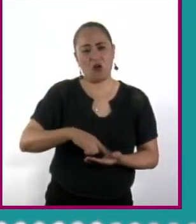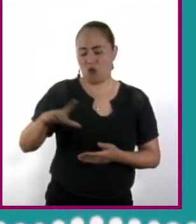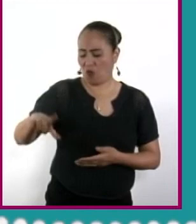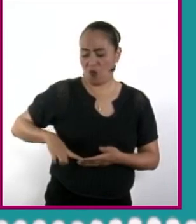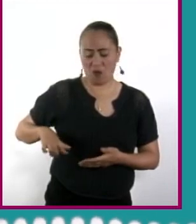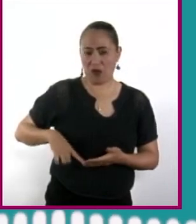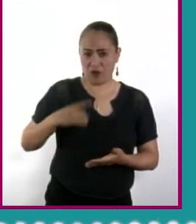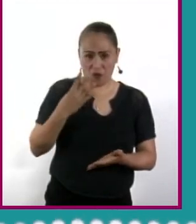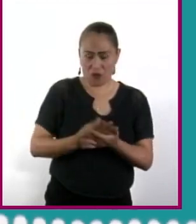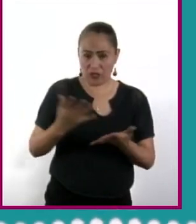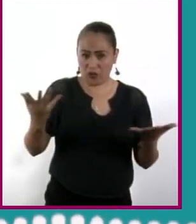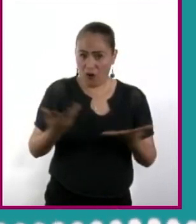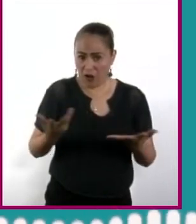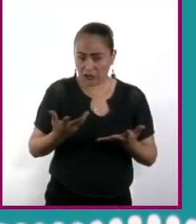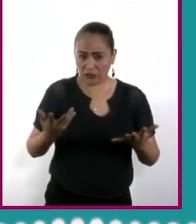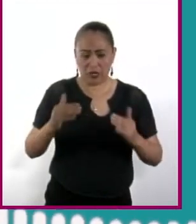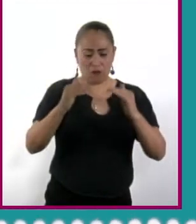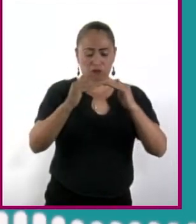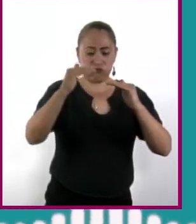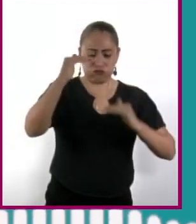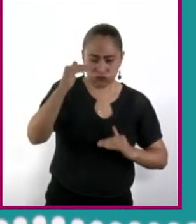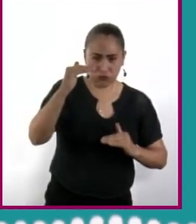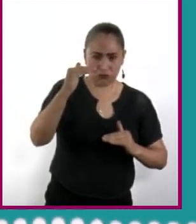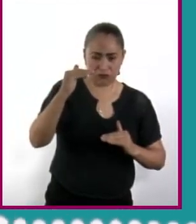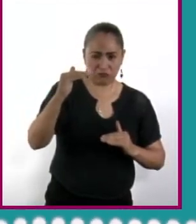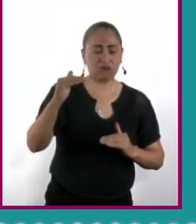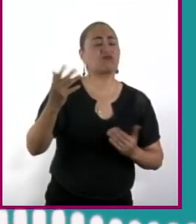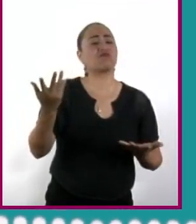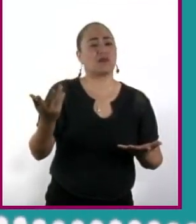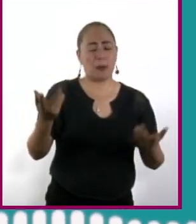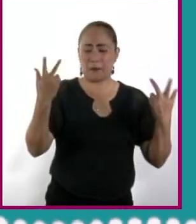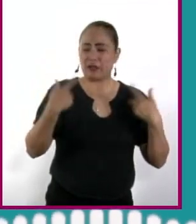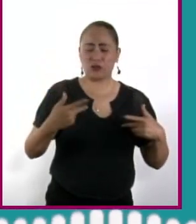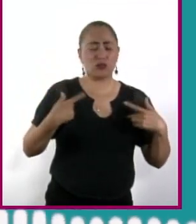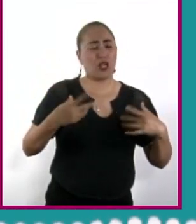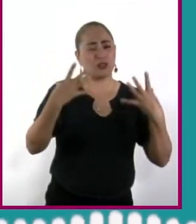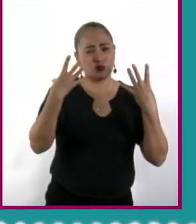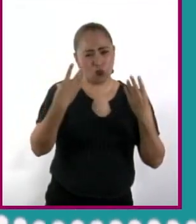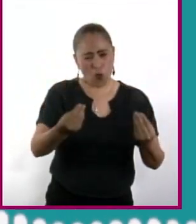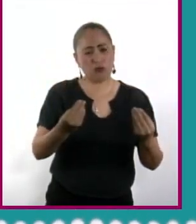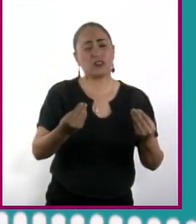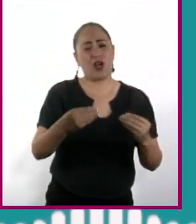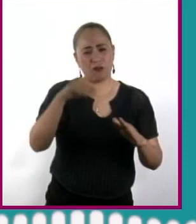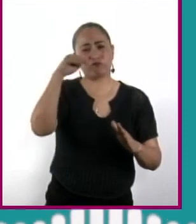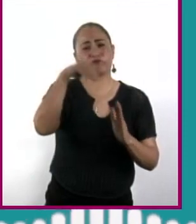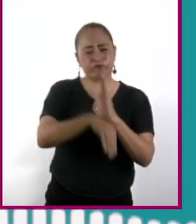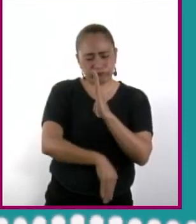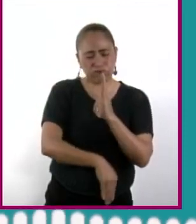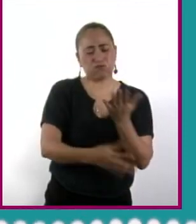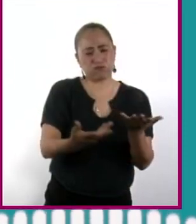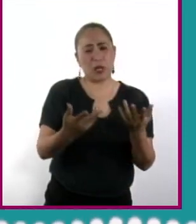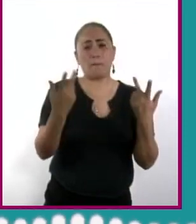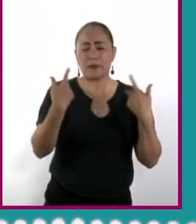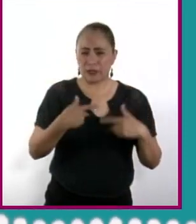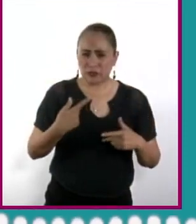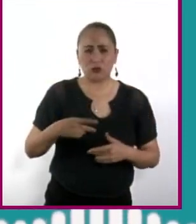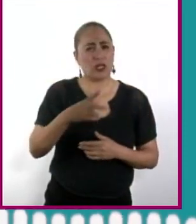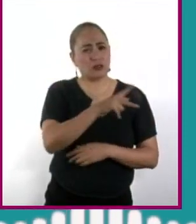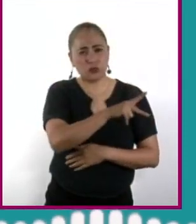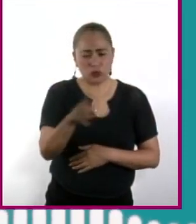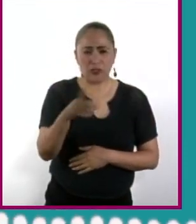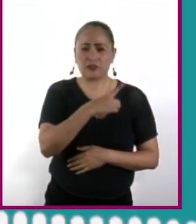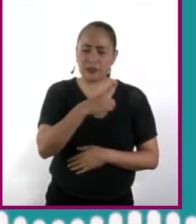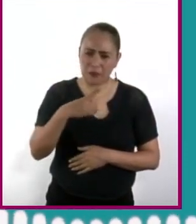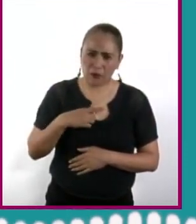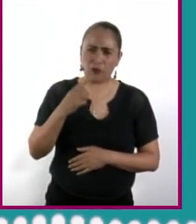gobierno. La inequidad nos afecta a la mayoría de las personas. Por eso, las personas también debemos poner nuestro